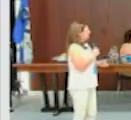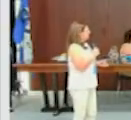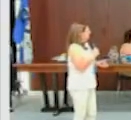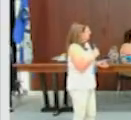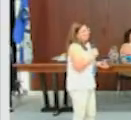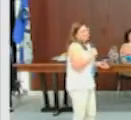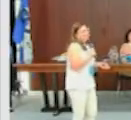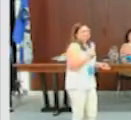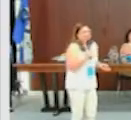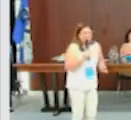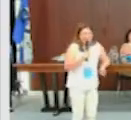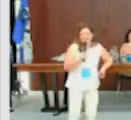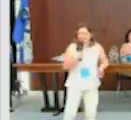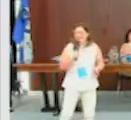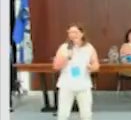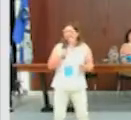visitar.